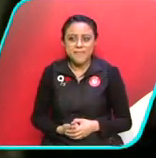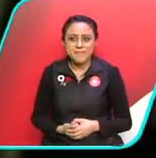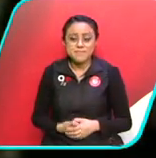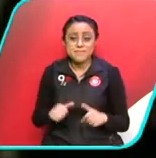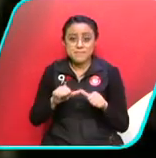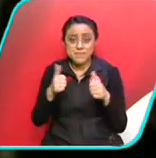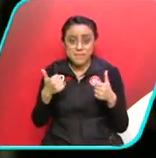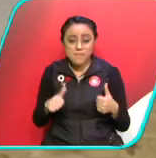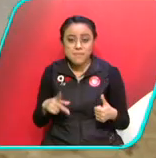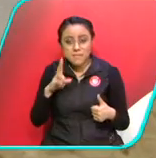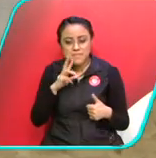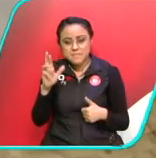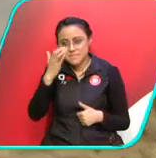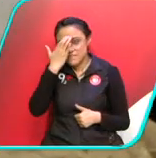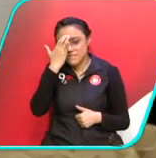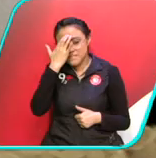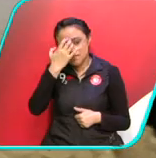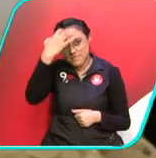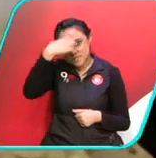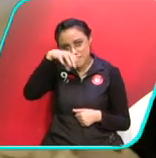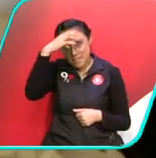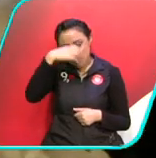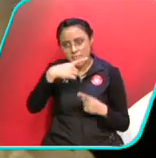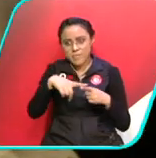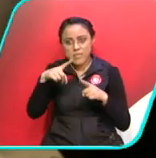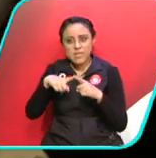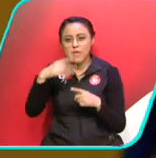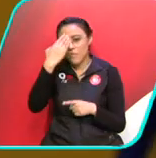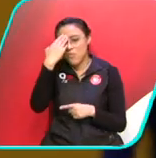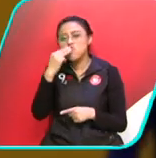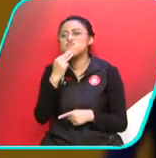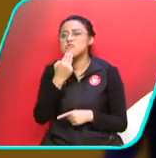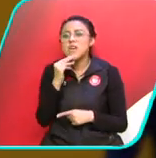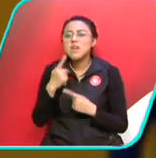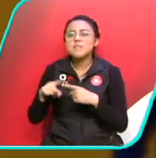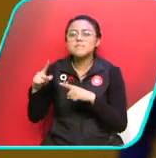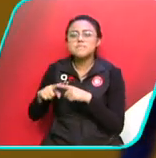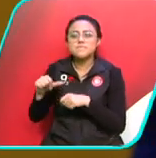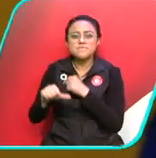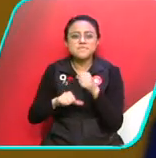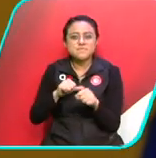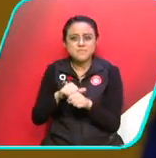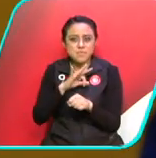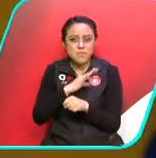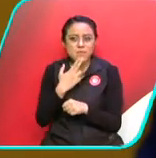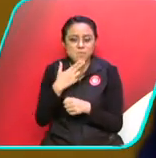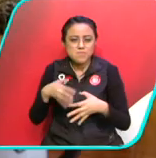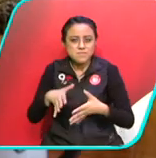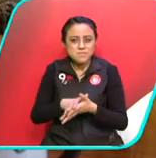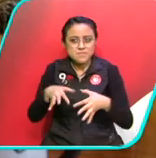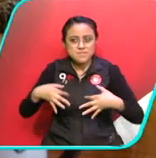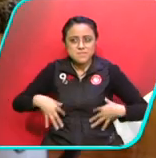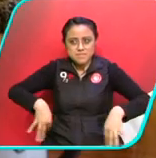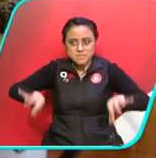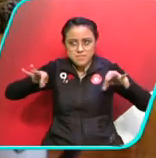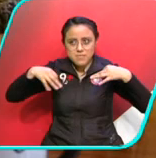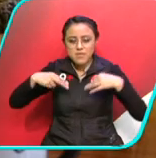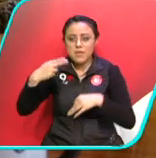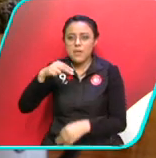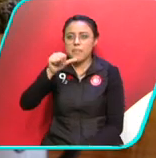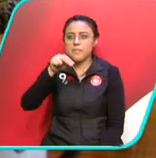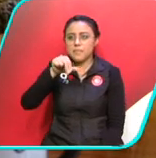Artesana reconocida, experta en la creación de muñecas de trapo y animales de tela suave. Ella es Ana Karen